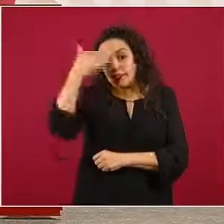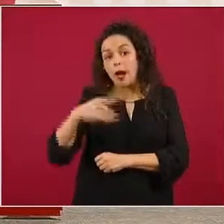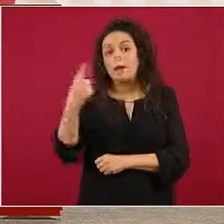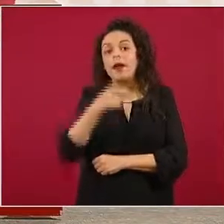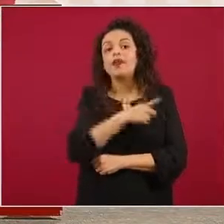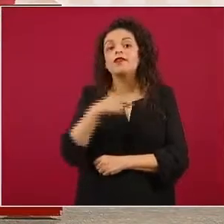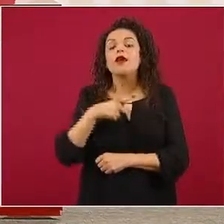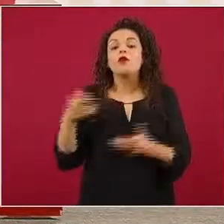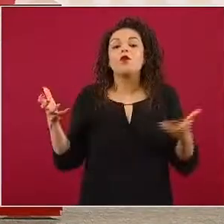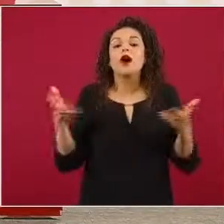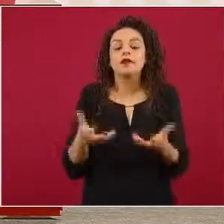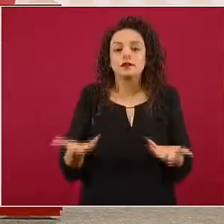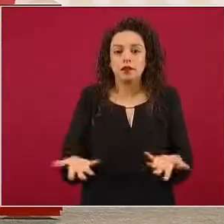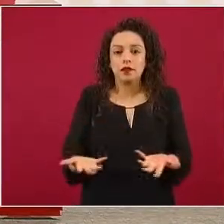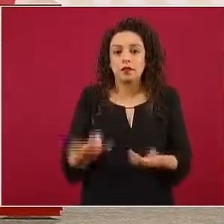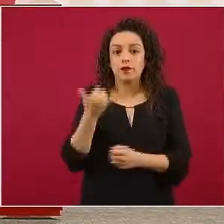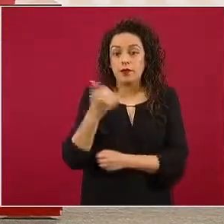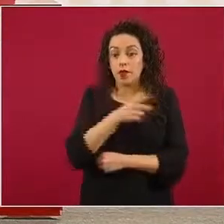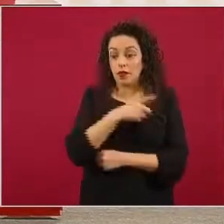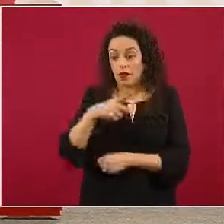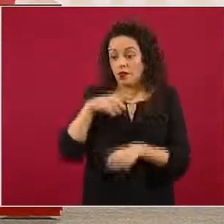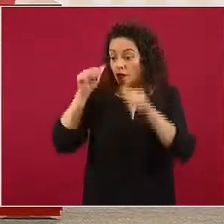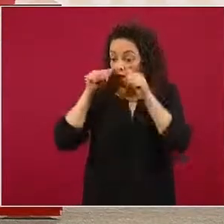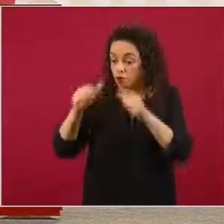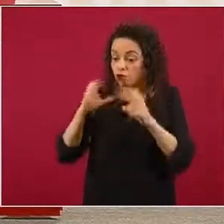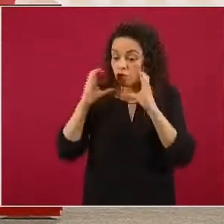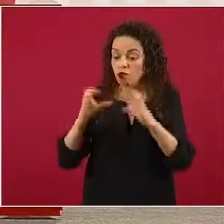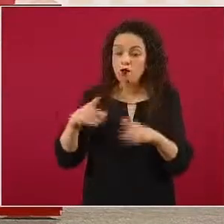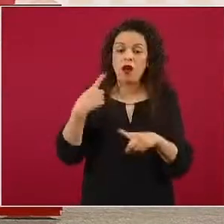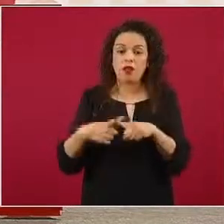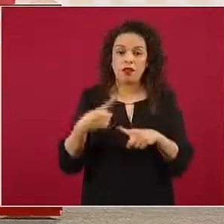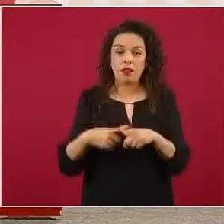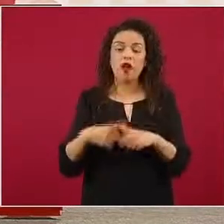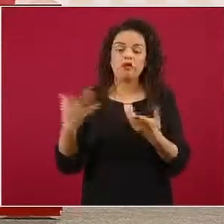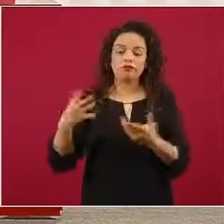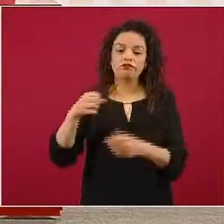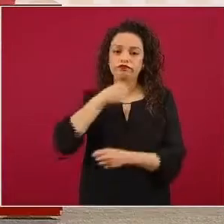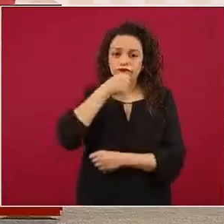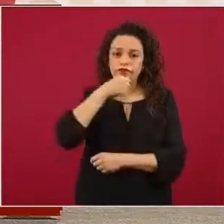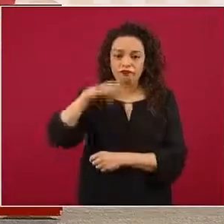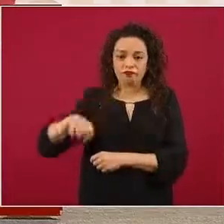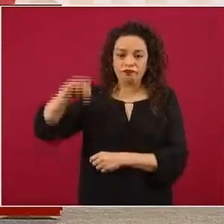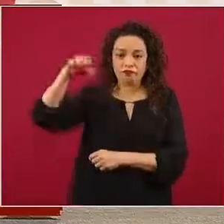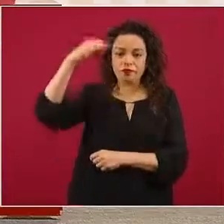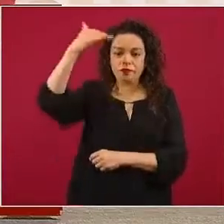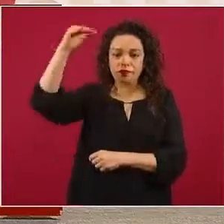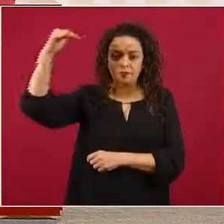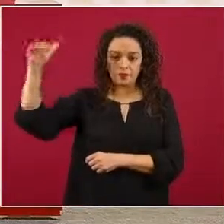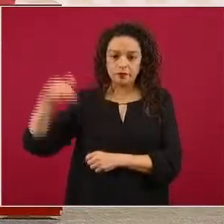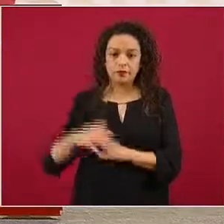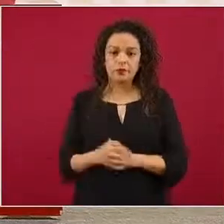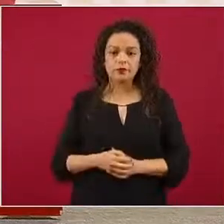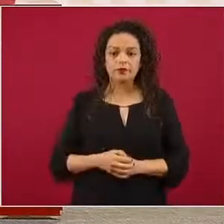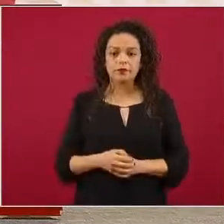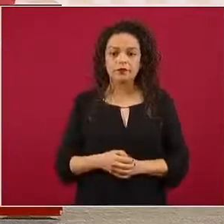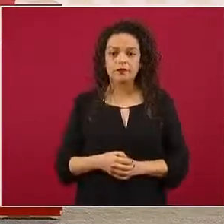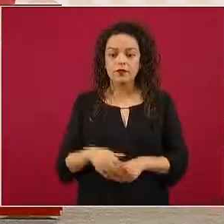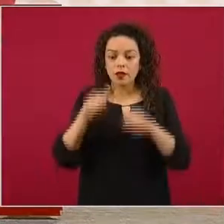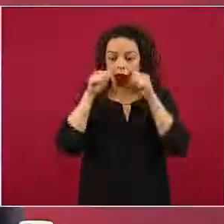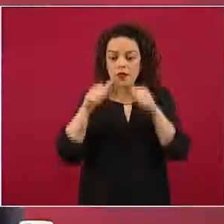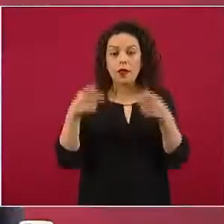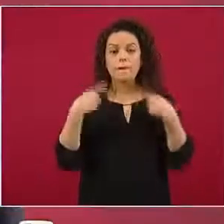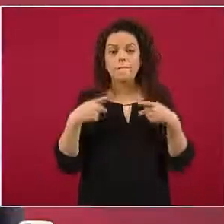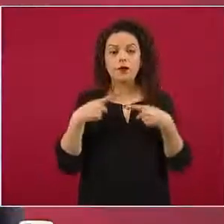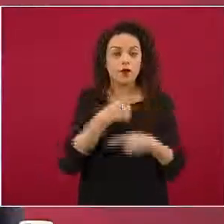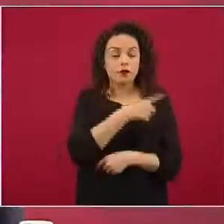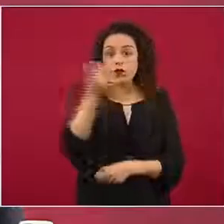familiares estar muy atentos de los adultos mayores, estar muy atentos de aquellas personas que pueden tener alguna